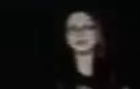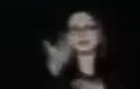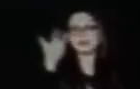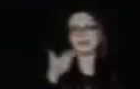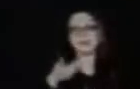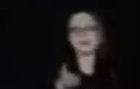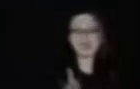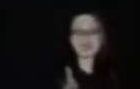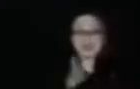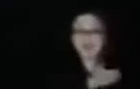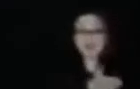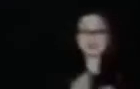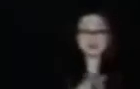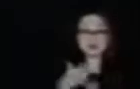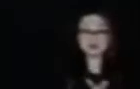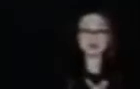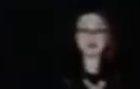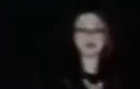liberalismo,